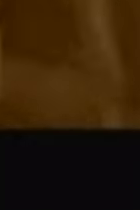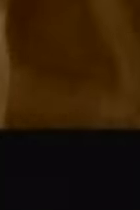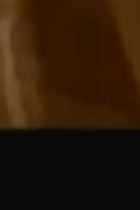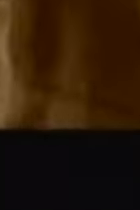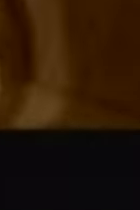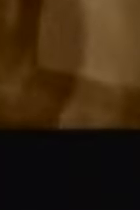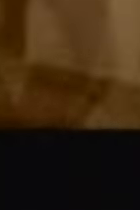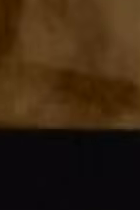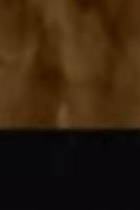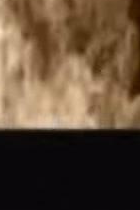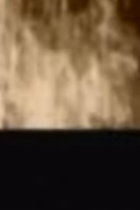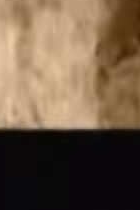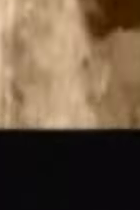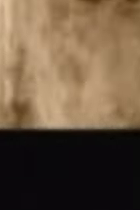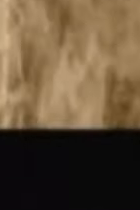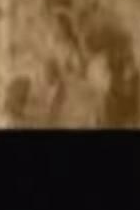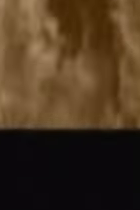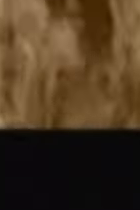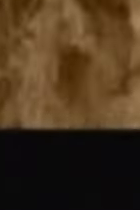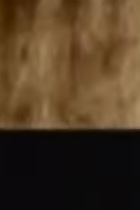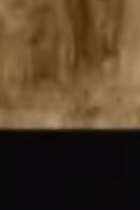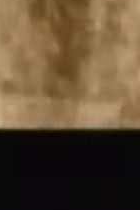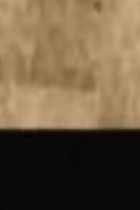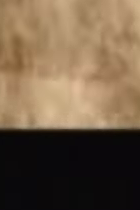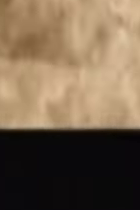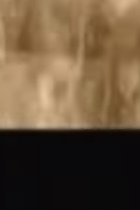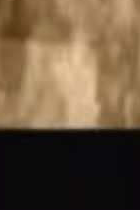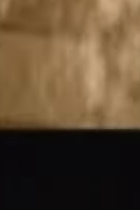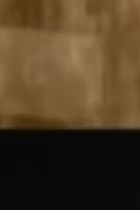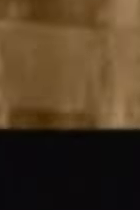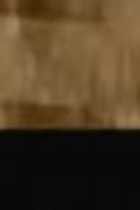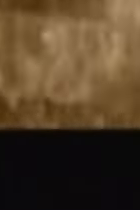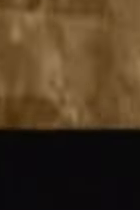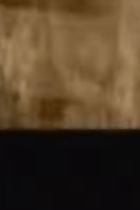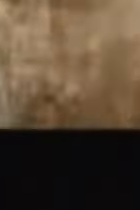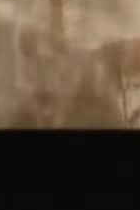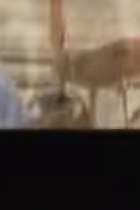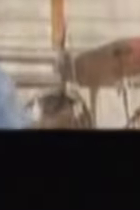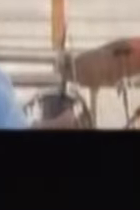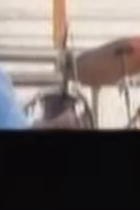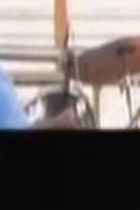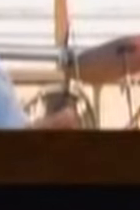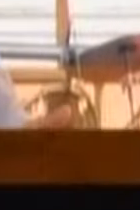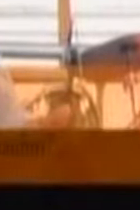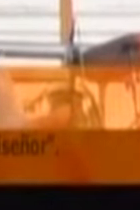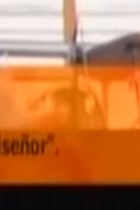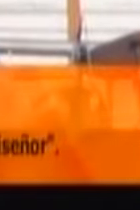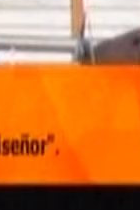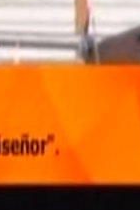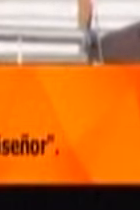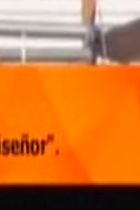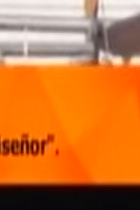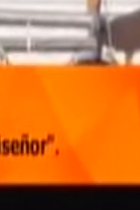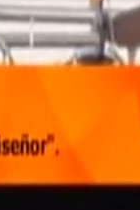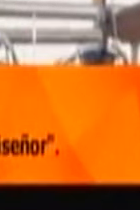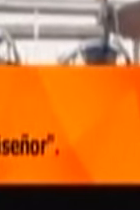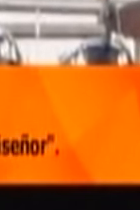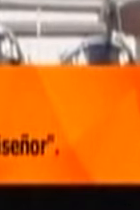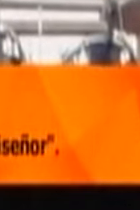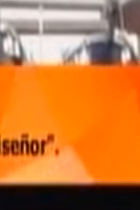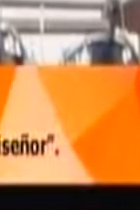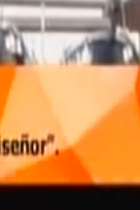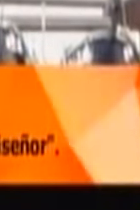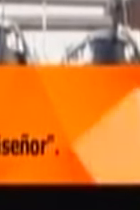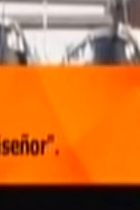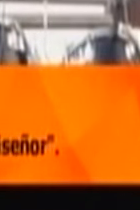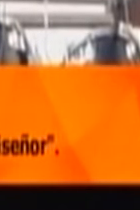ha borrado el fuego que fue abrazando el viento. Salí